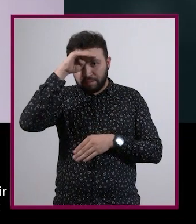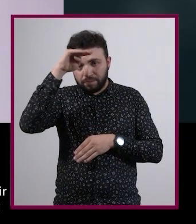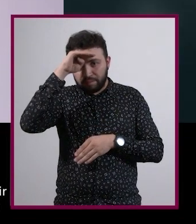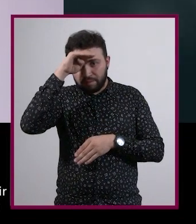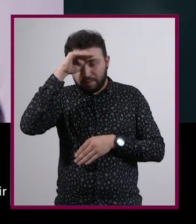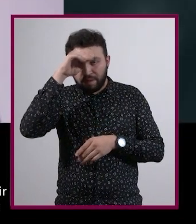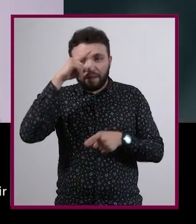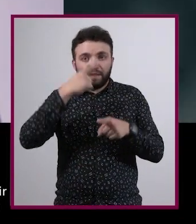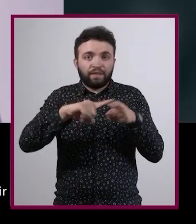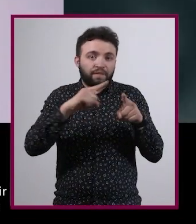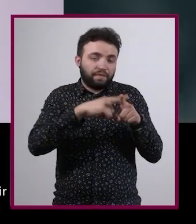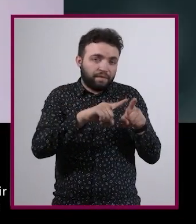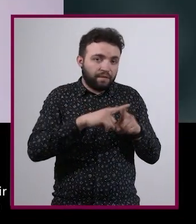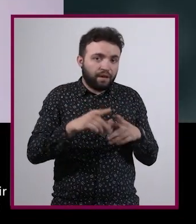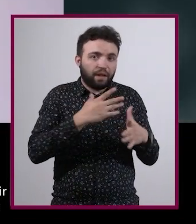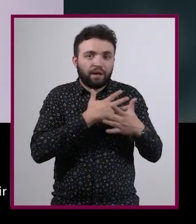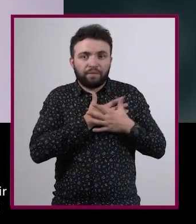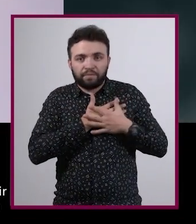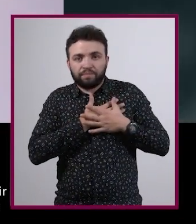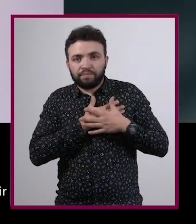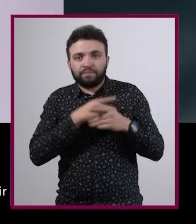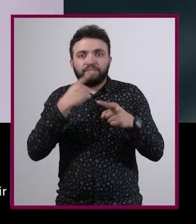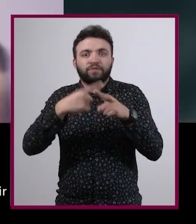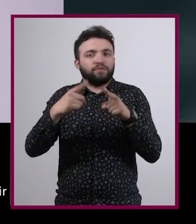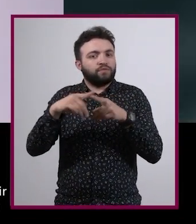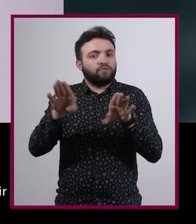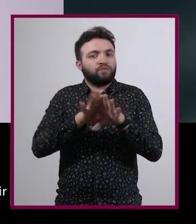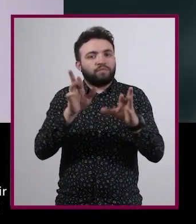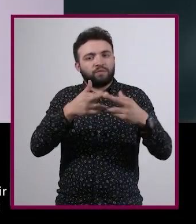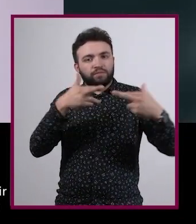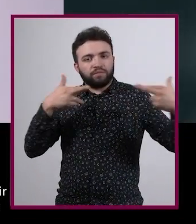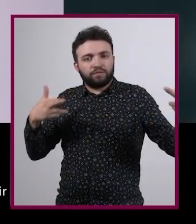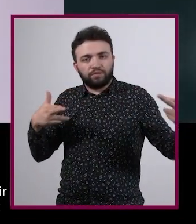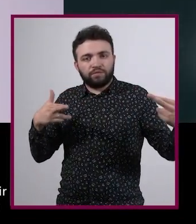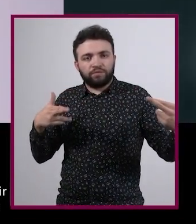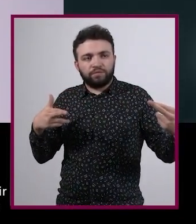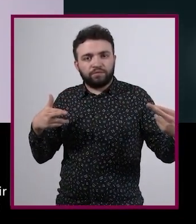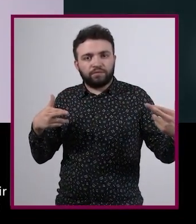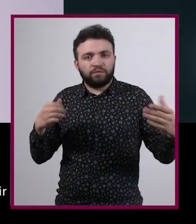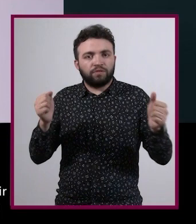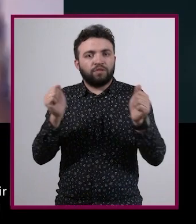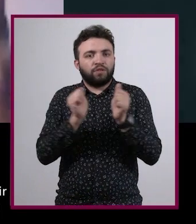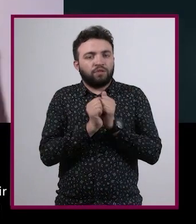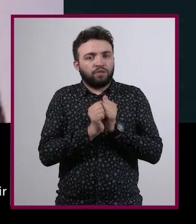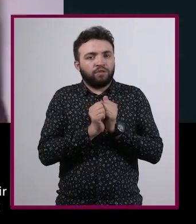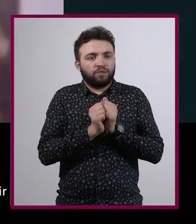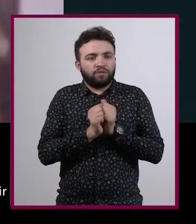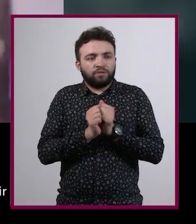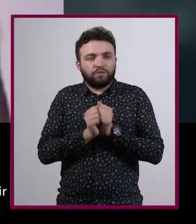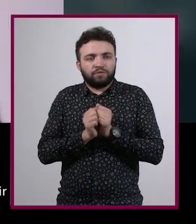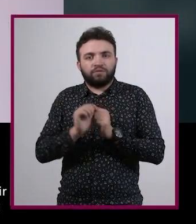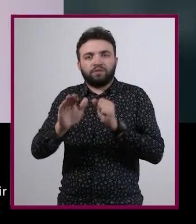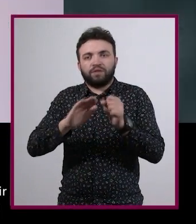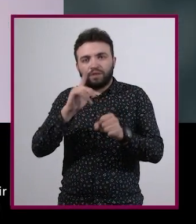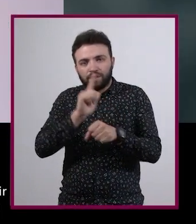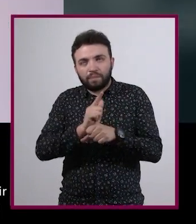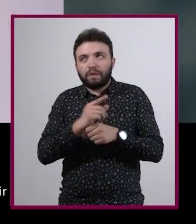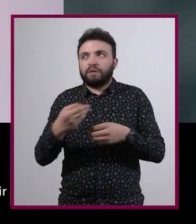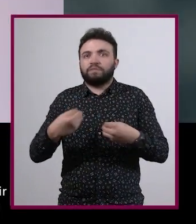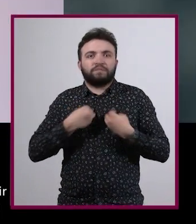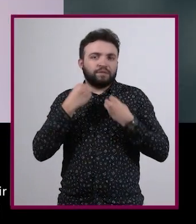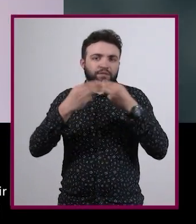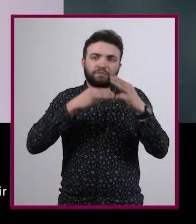diferentes modos de amar, de diferentes modos de relacionarse con las especies y con la vida en el